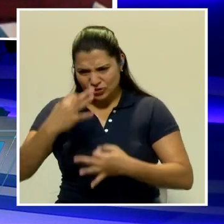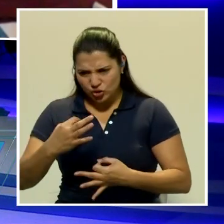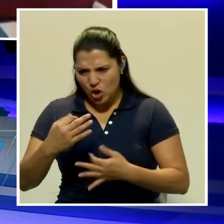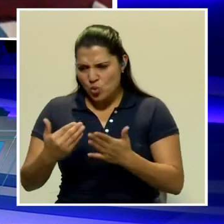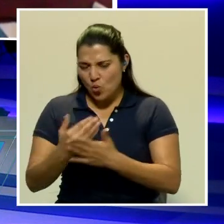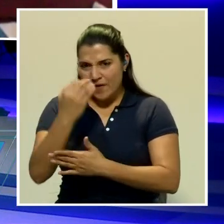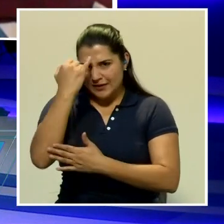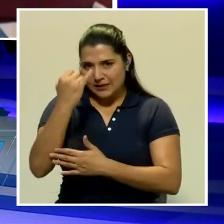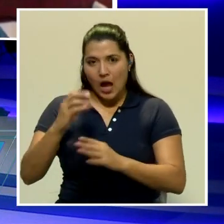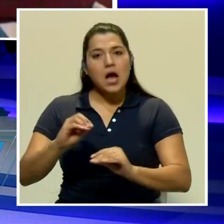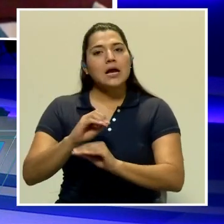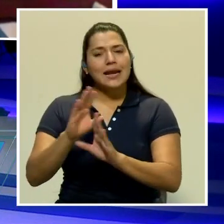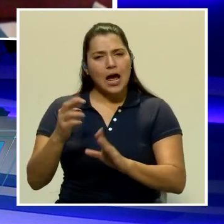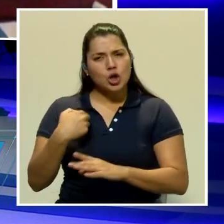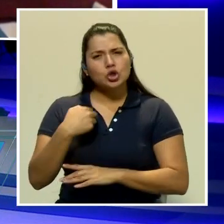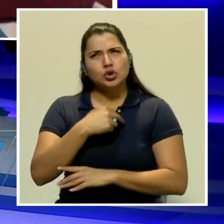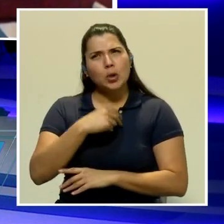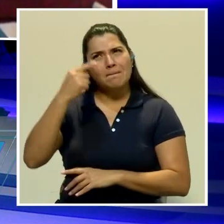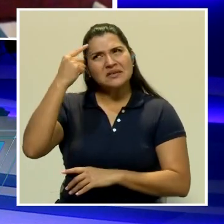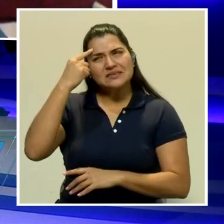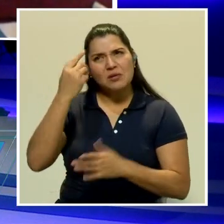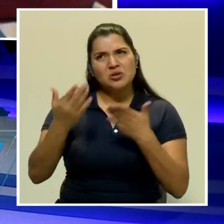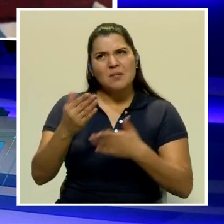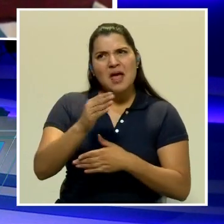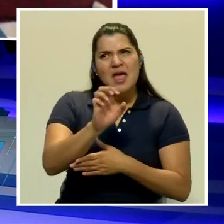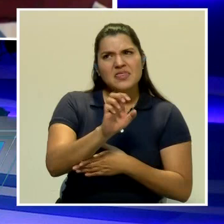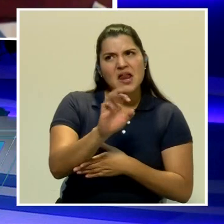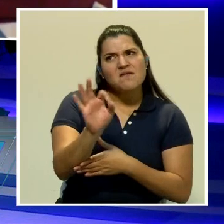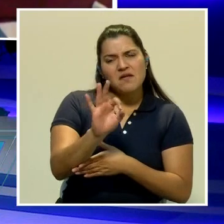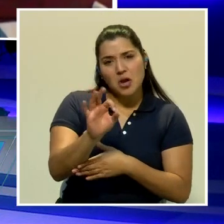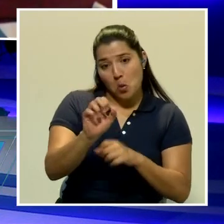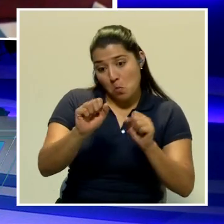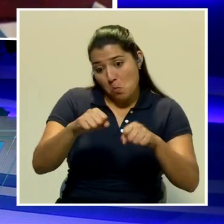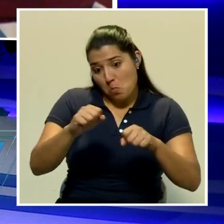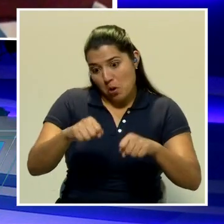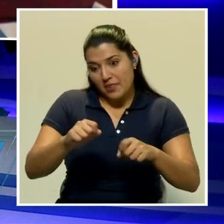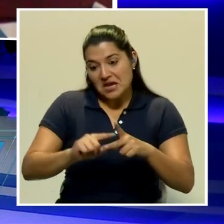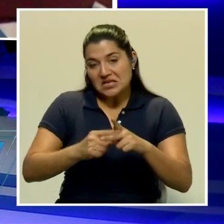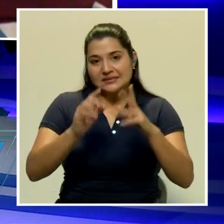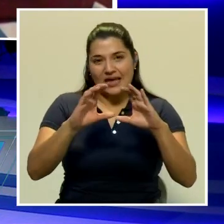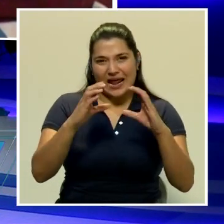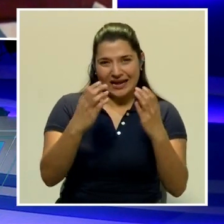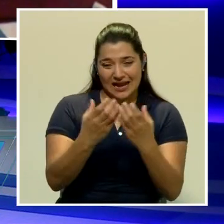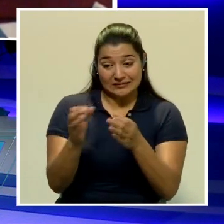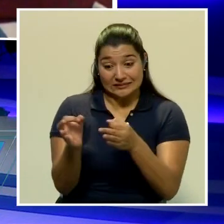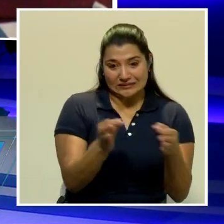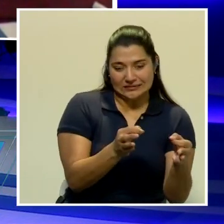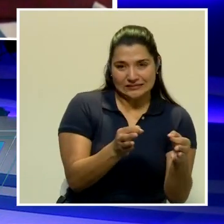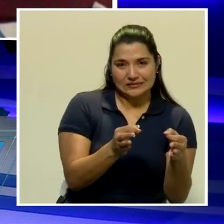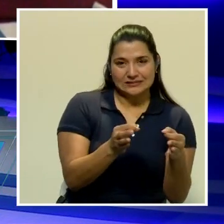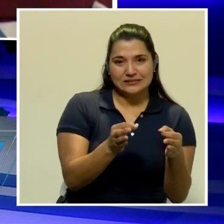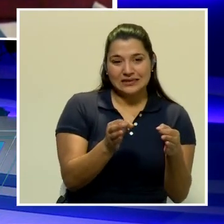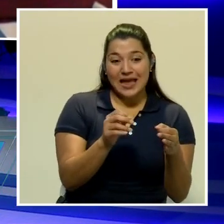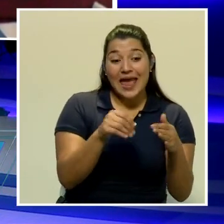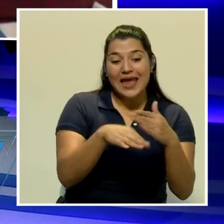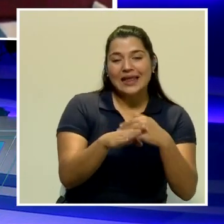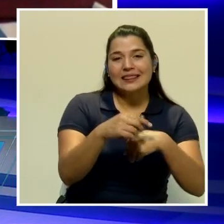supuesto que hemos pensado enero y febrero como meses posibles, sobre todo para dar todo apoyo a